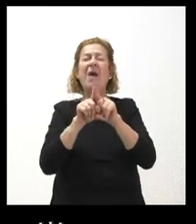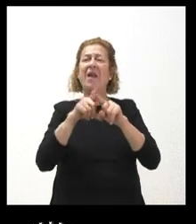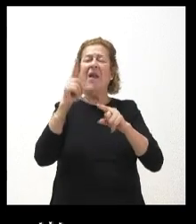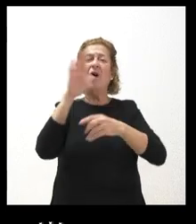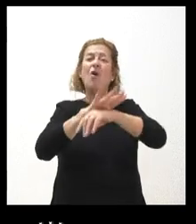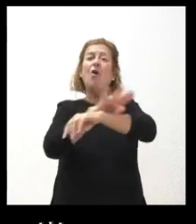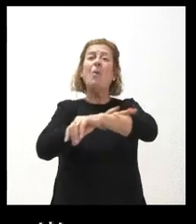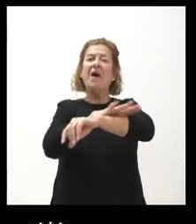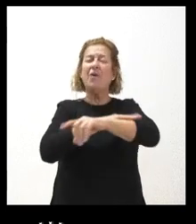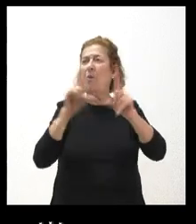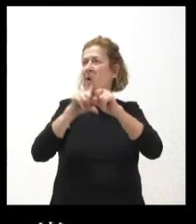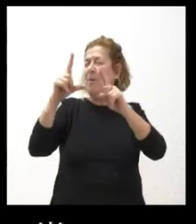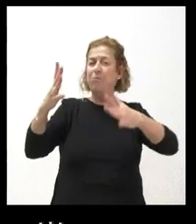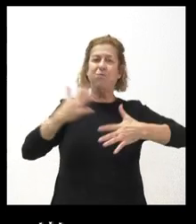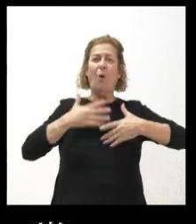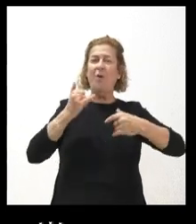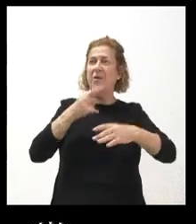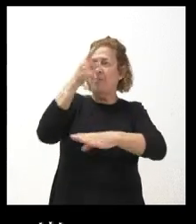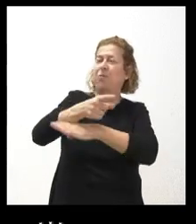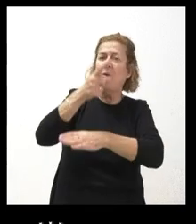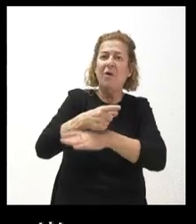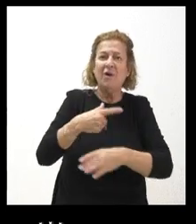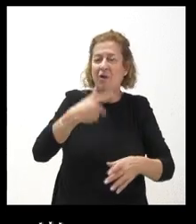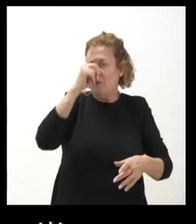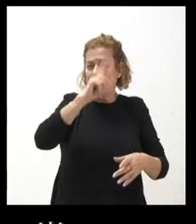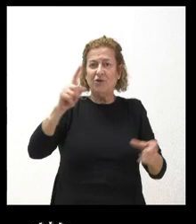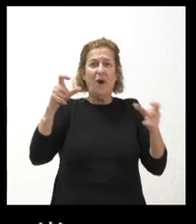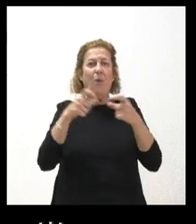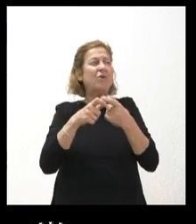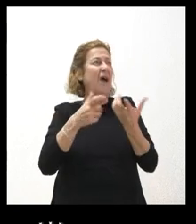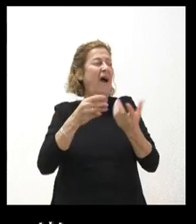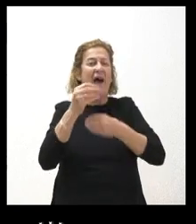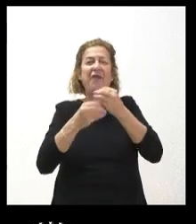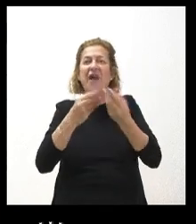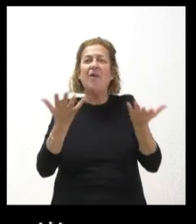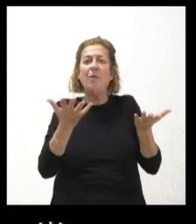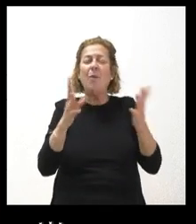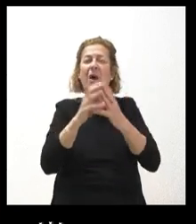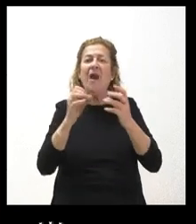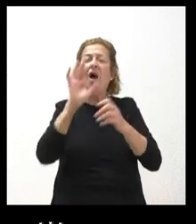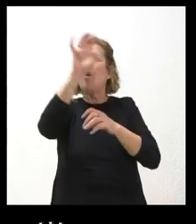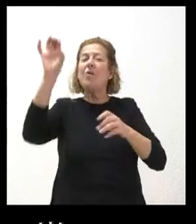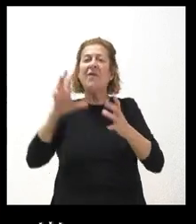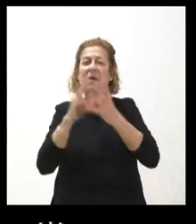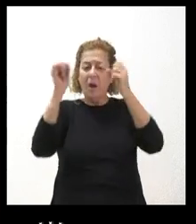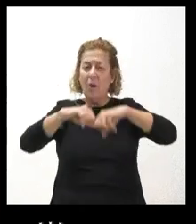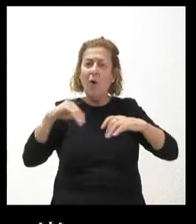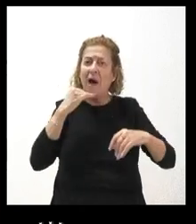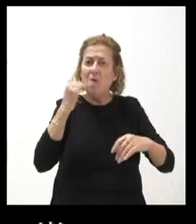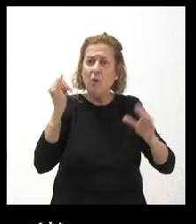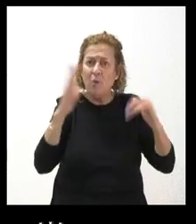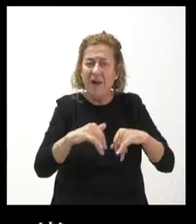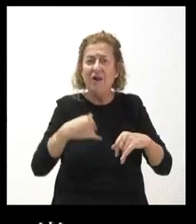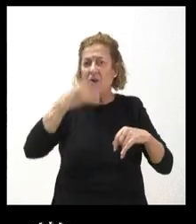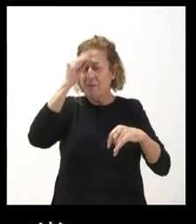imposición no sé cómo cree la junta que se tendrían que que haber hecho esto no ha habido consenso entre las comunidades autónomas no sé si cree que ha llegado